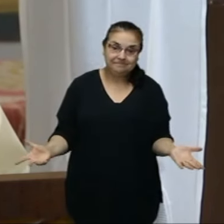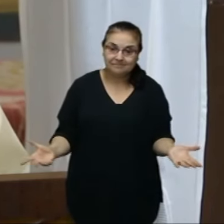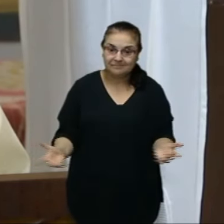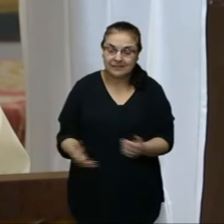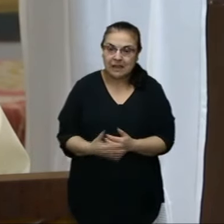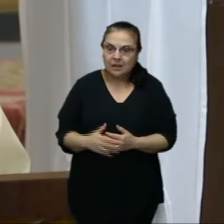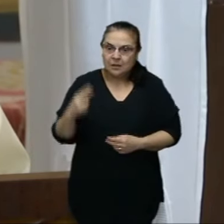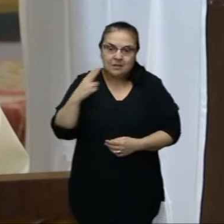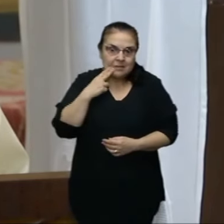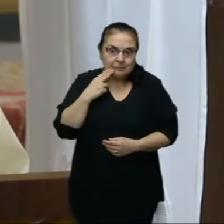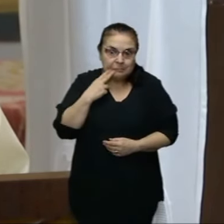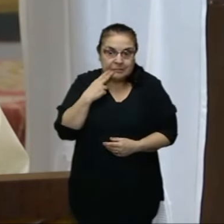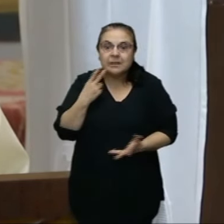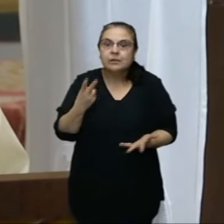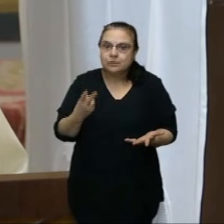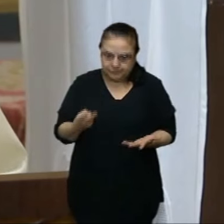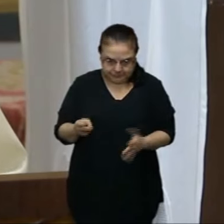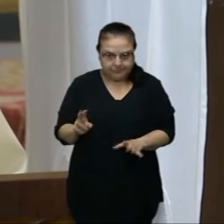No digo aterrorizado,